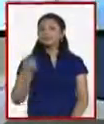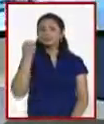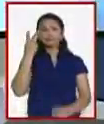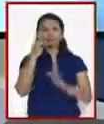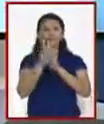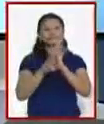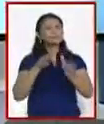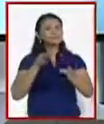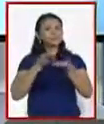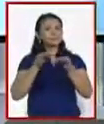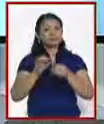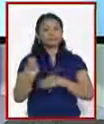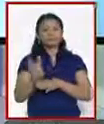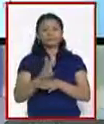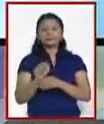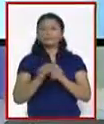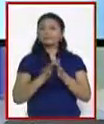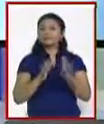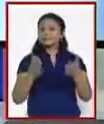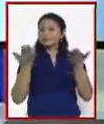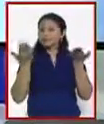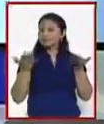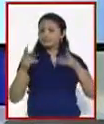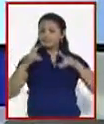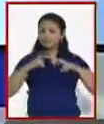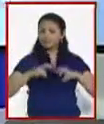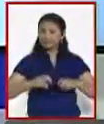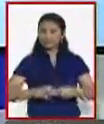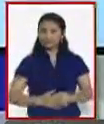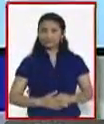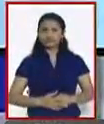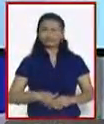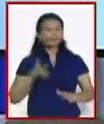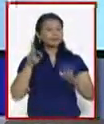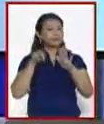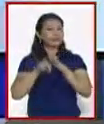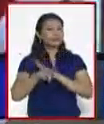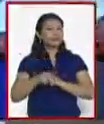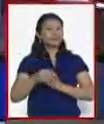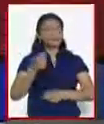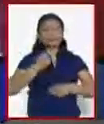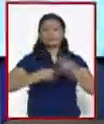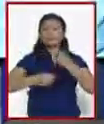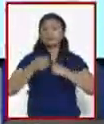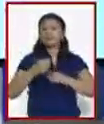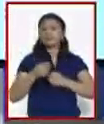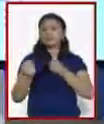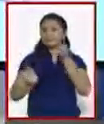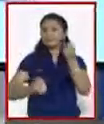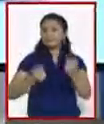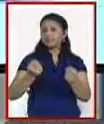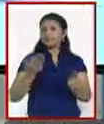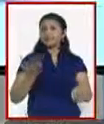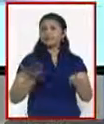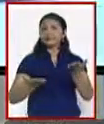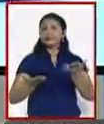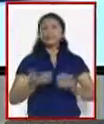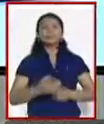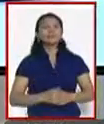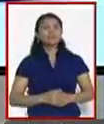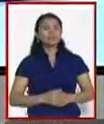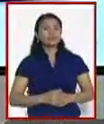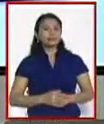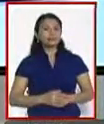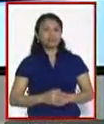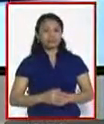sobre estas imágenes tenemos que hablar porque el Ministerio Público se encuentra investigando el asesinato de un comerciante de autos que posiblemente